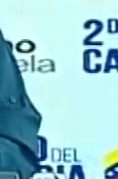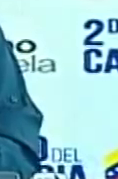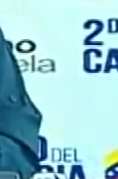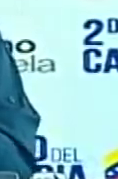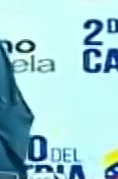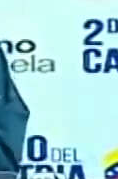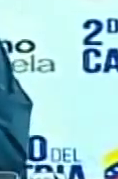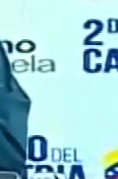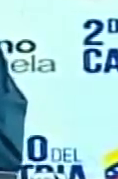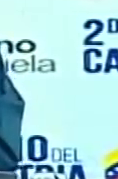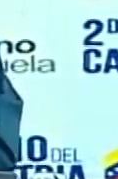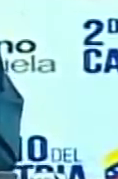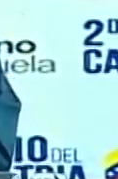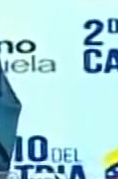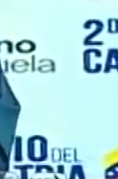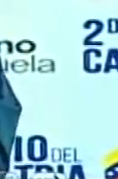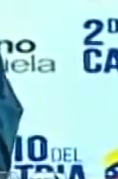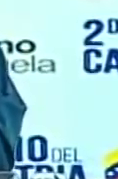repito,